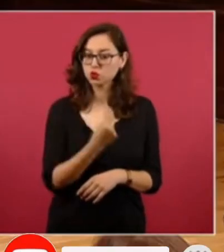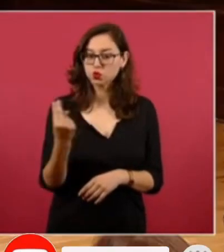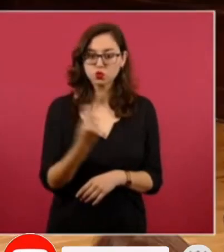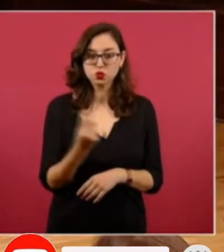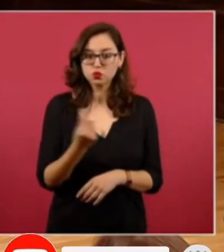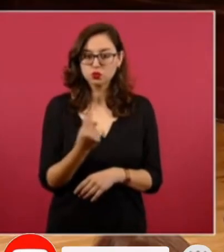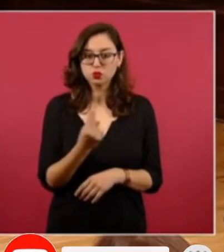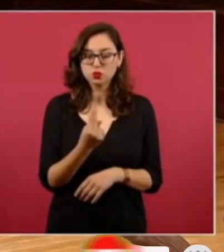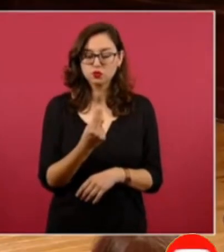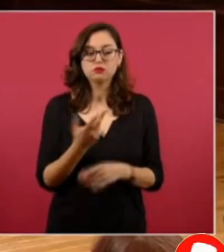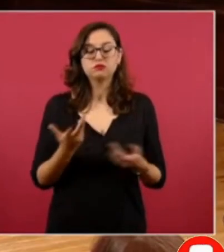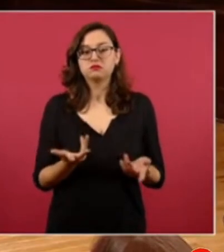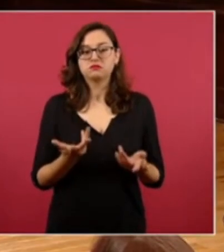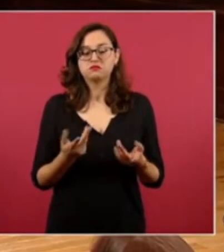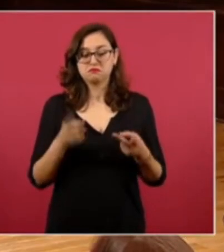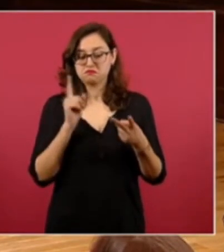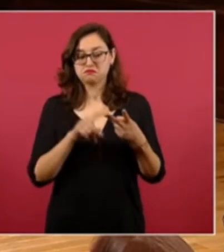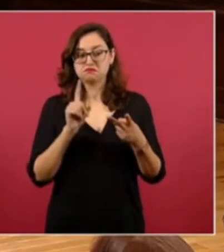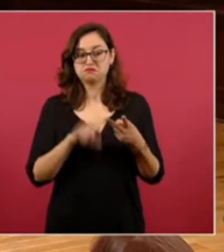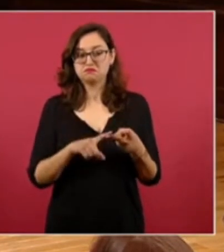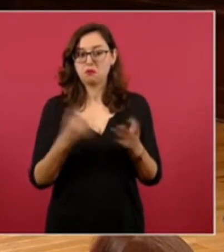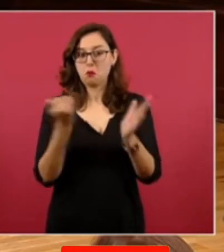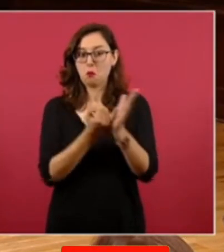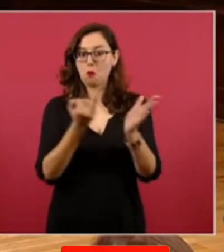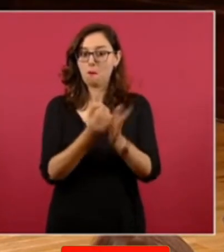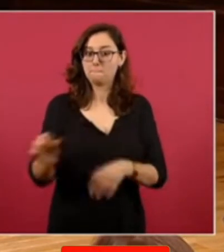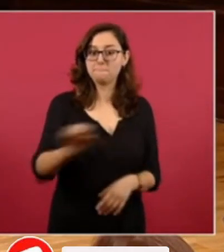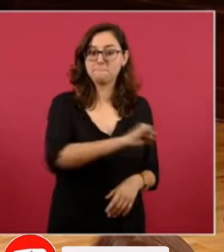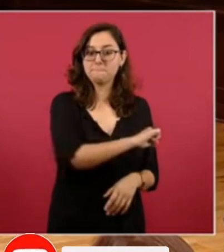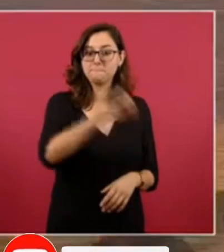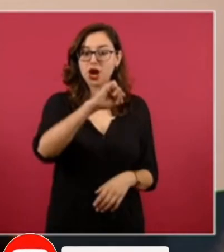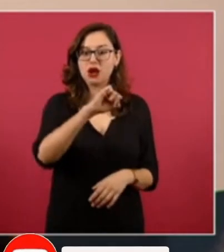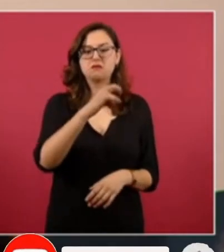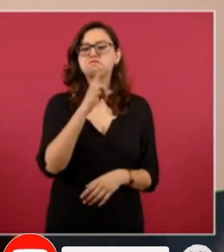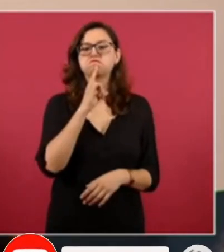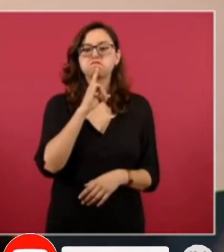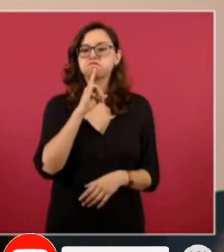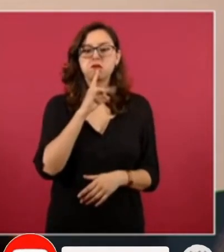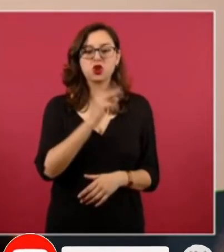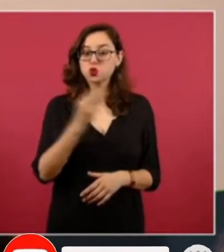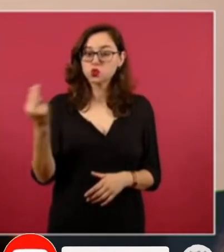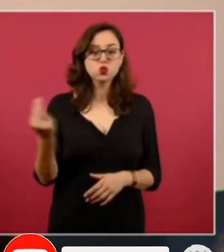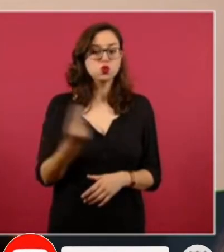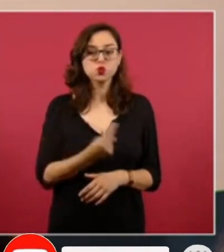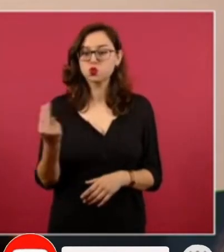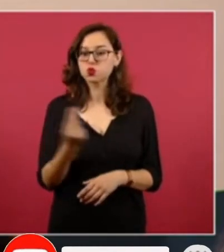Tampoco el que se aumenten impuestos, y podemos